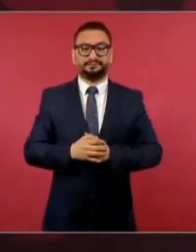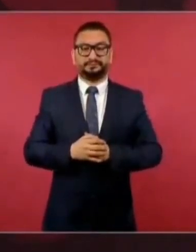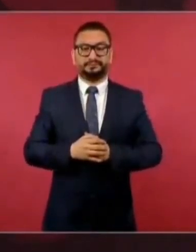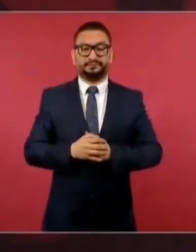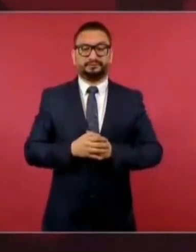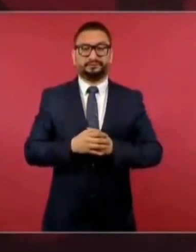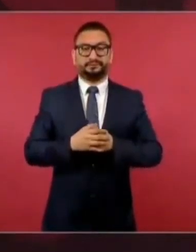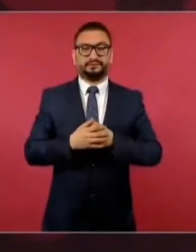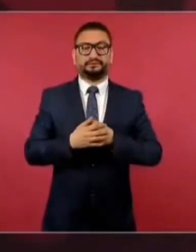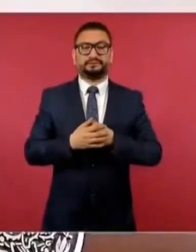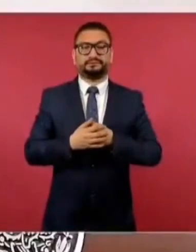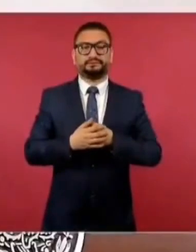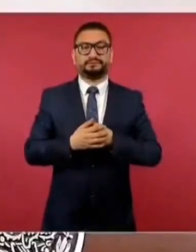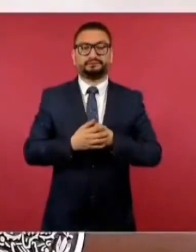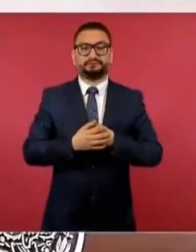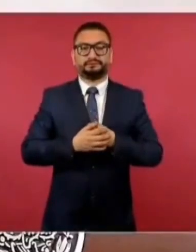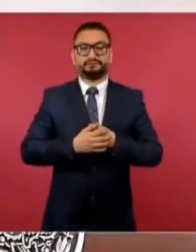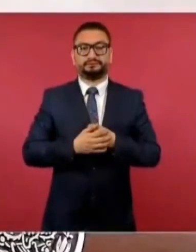va a ser